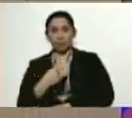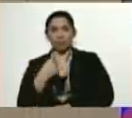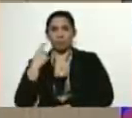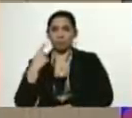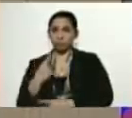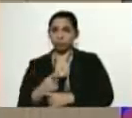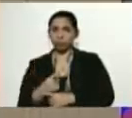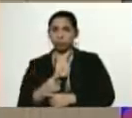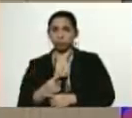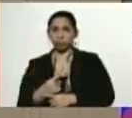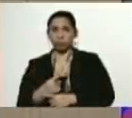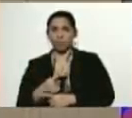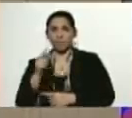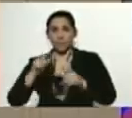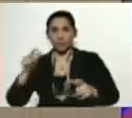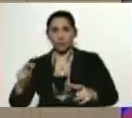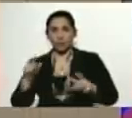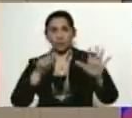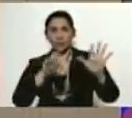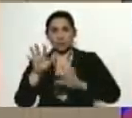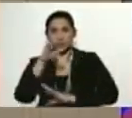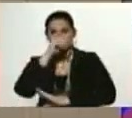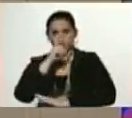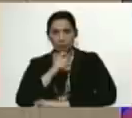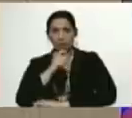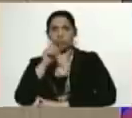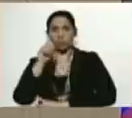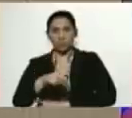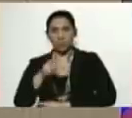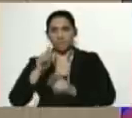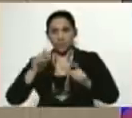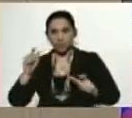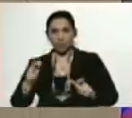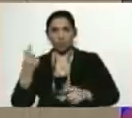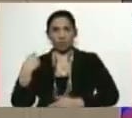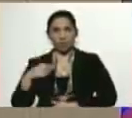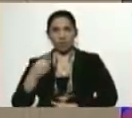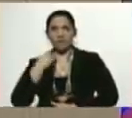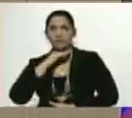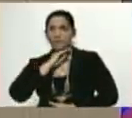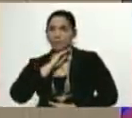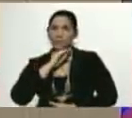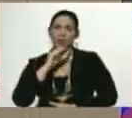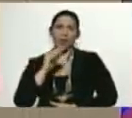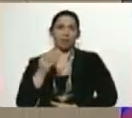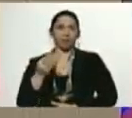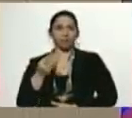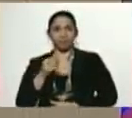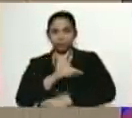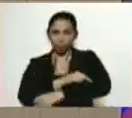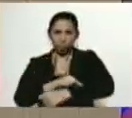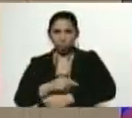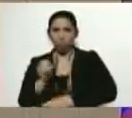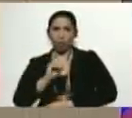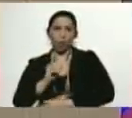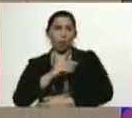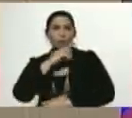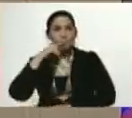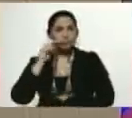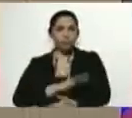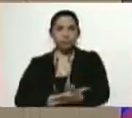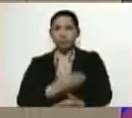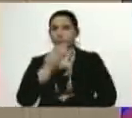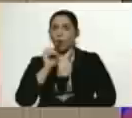personas mayores de 65 años y las personas que presentaran enfermedades crónicas como vasculitis o diabetes o